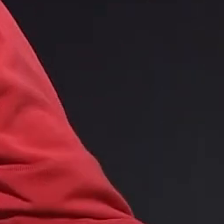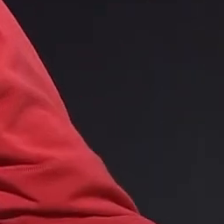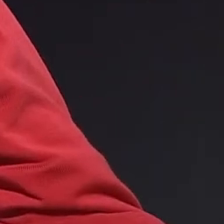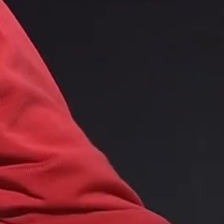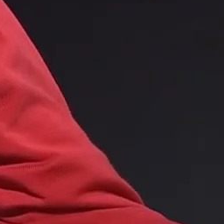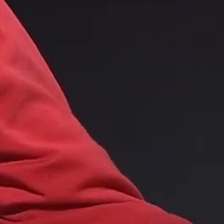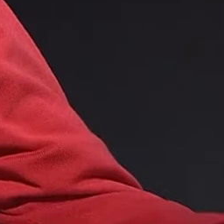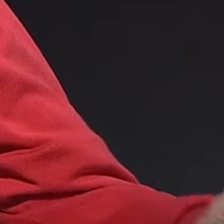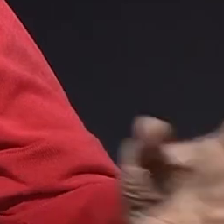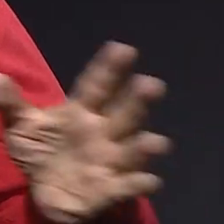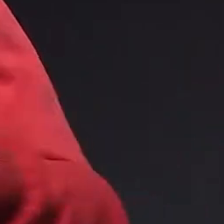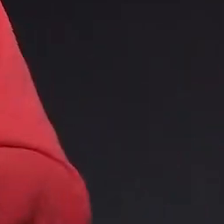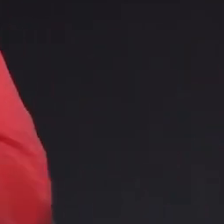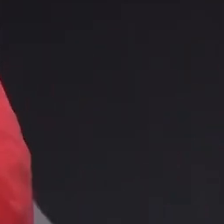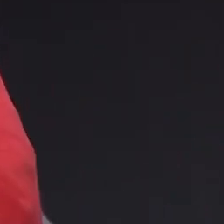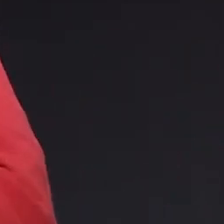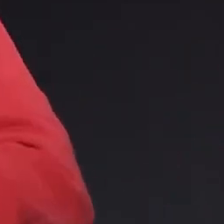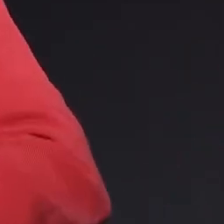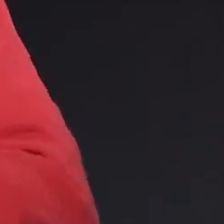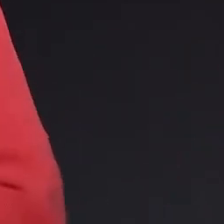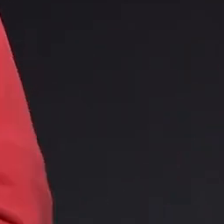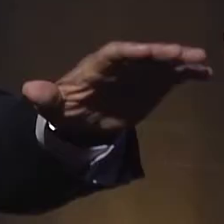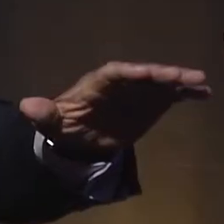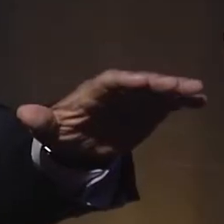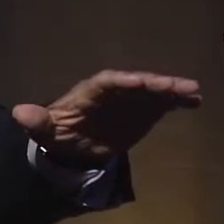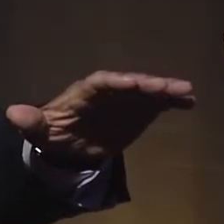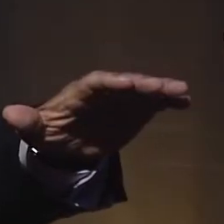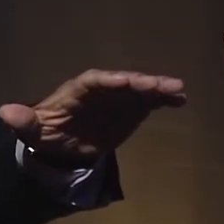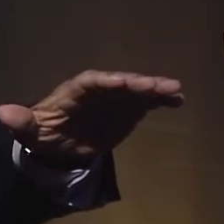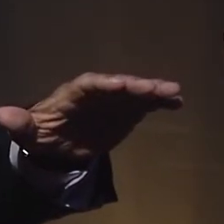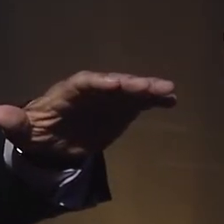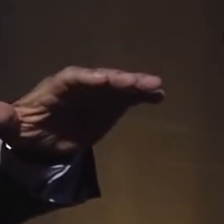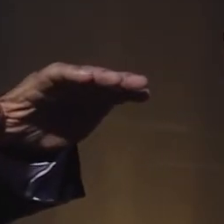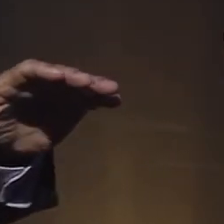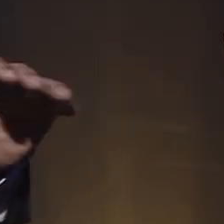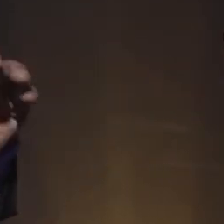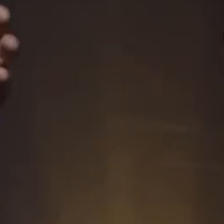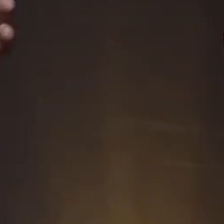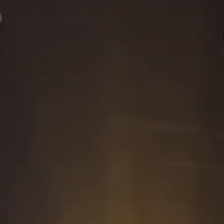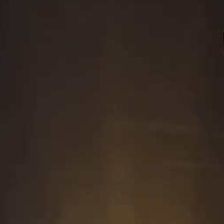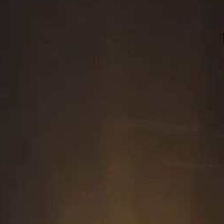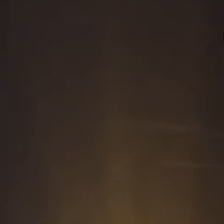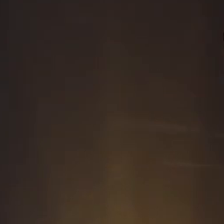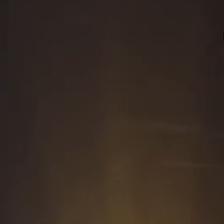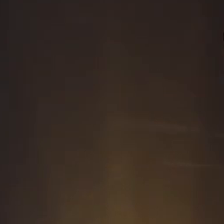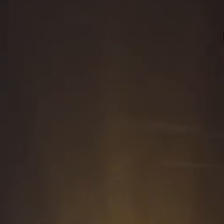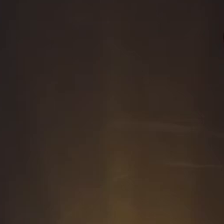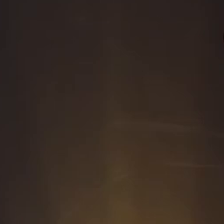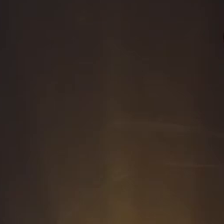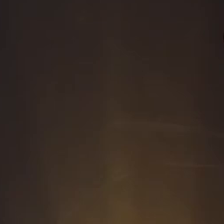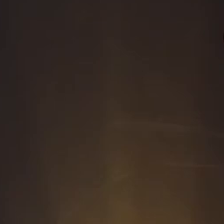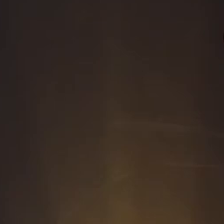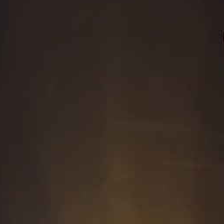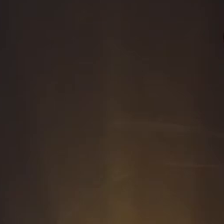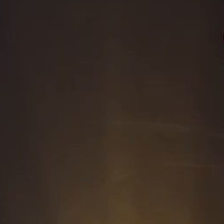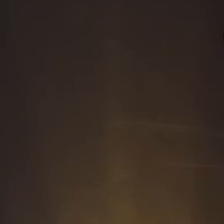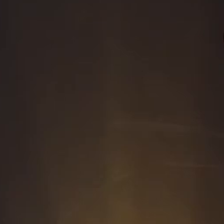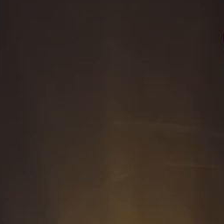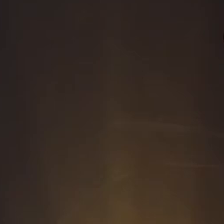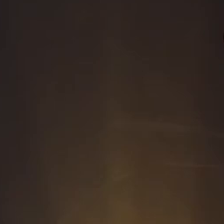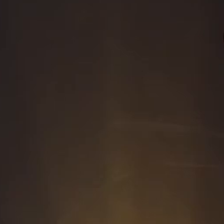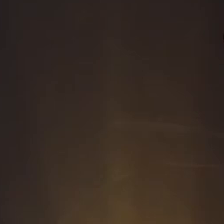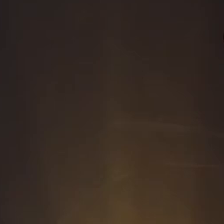tras bambalinas eso no hay que decirlo doblado y hay que decirlo que el país